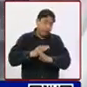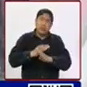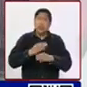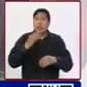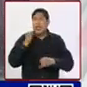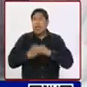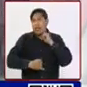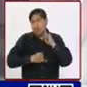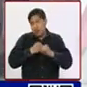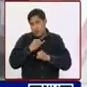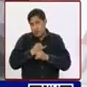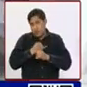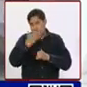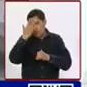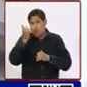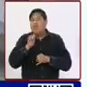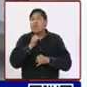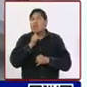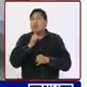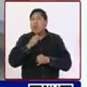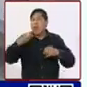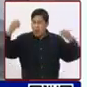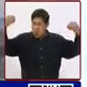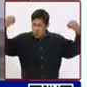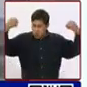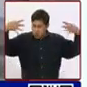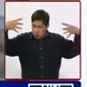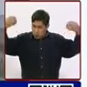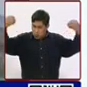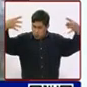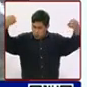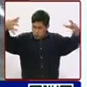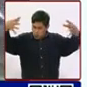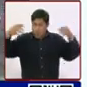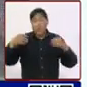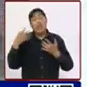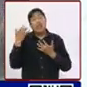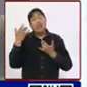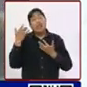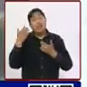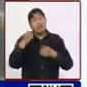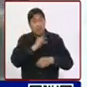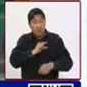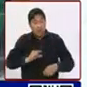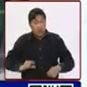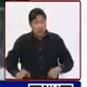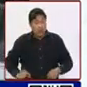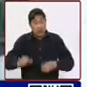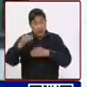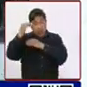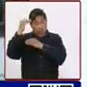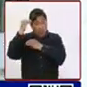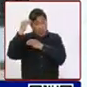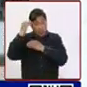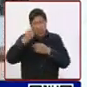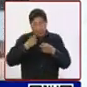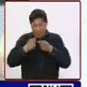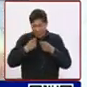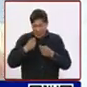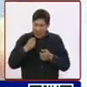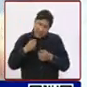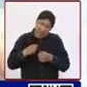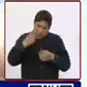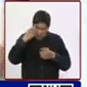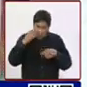un partido internacional por la iluminación, pero se espera que la gobernación de Santa Cruz trabaje lo más rápido posible en la